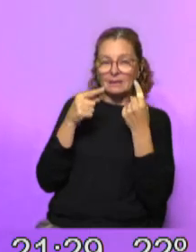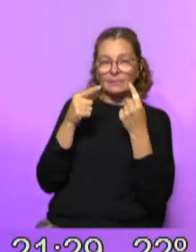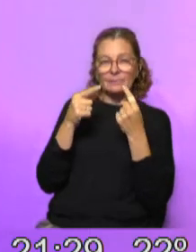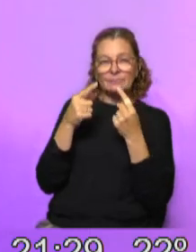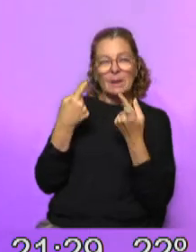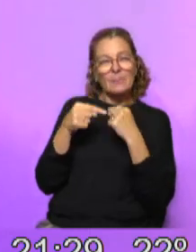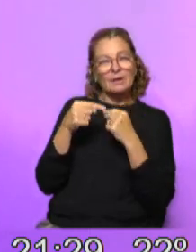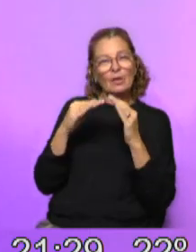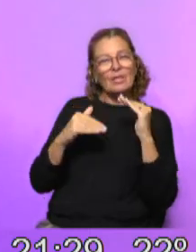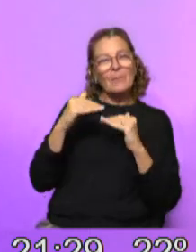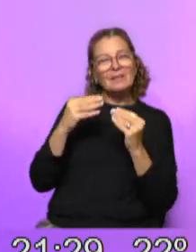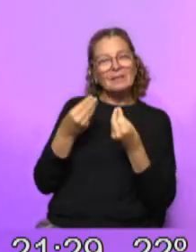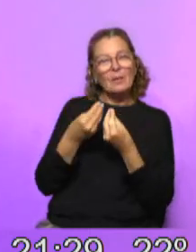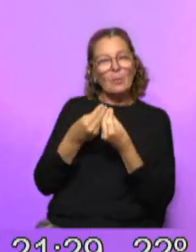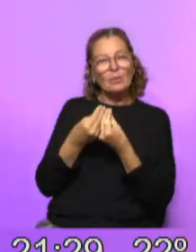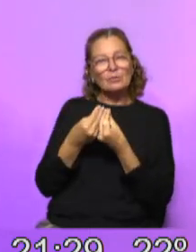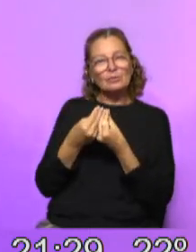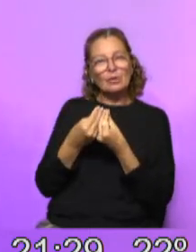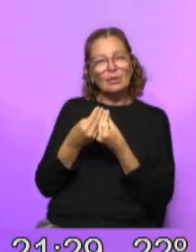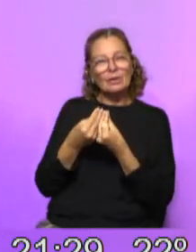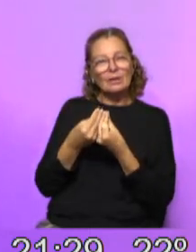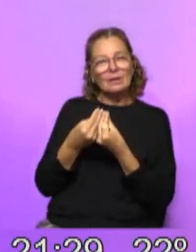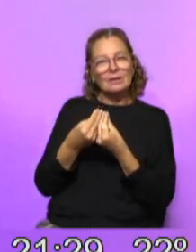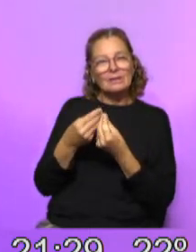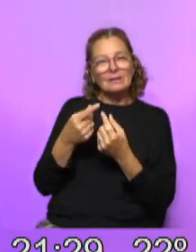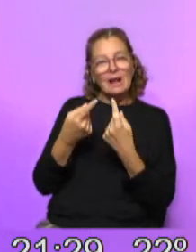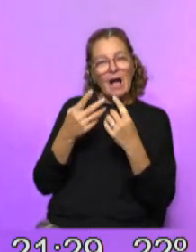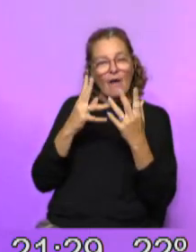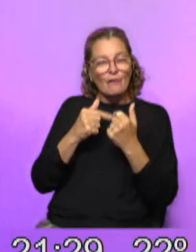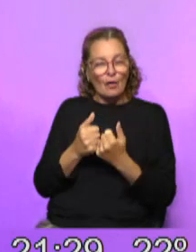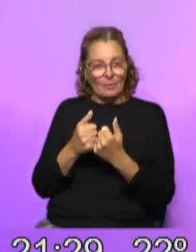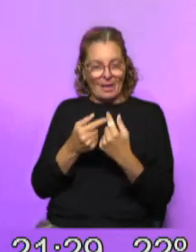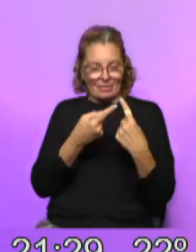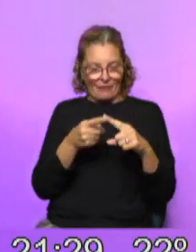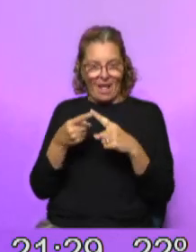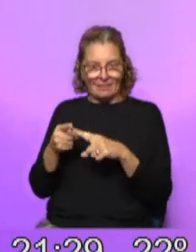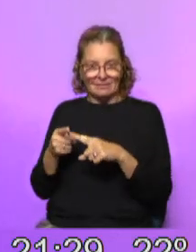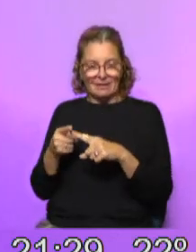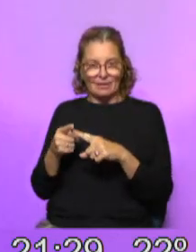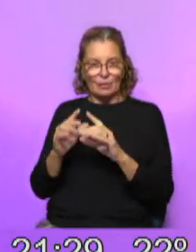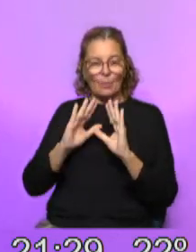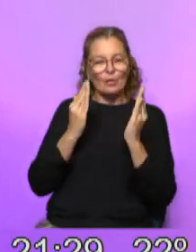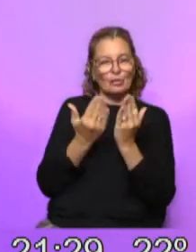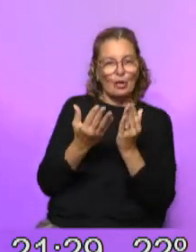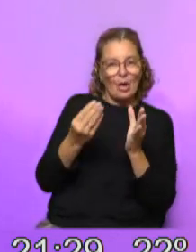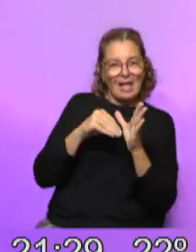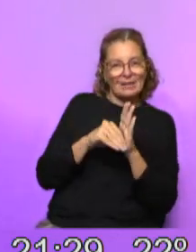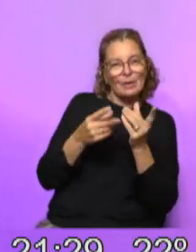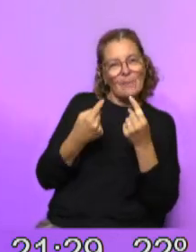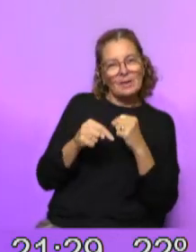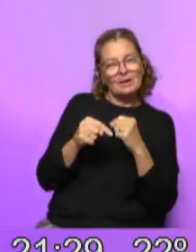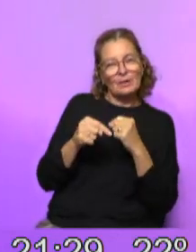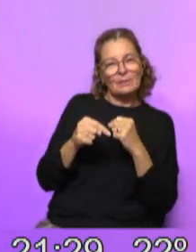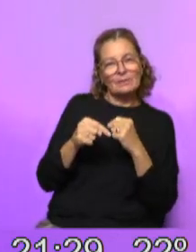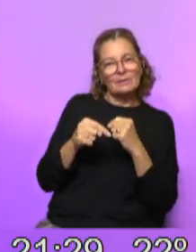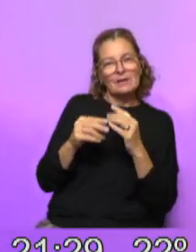pero en realidad depende mucho de cada género de manga el estilo que hay. Entonces no es como que se engloba todo, pero igualmente